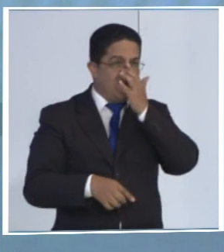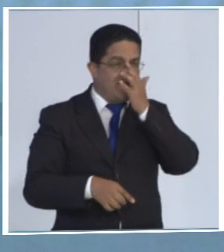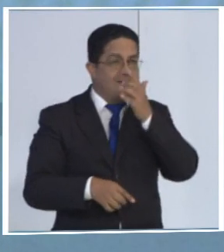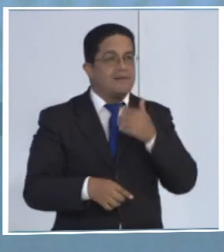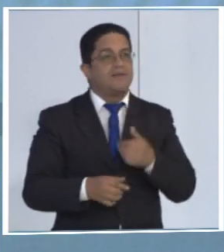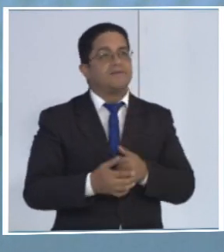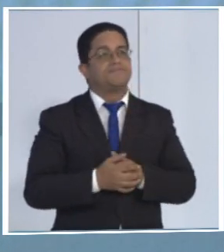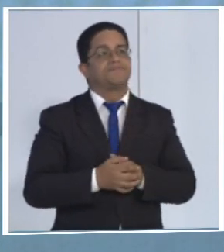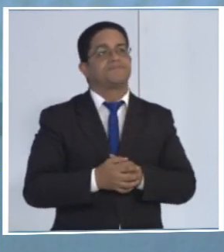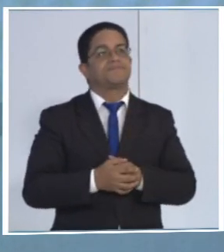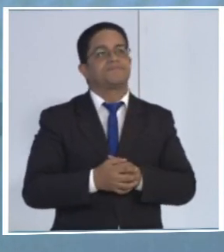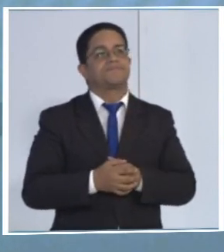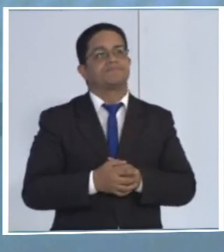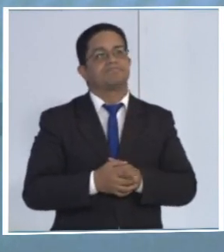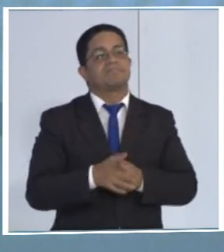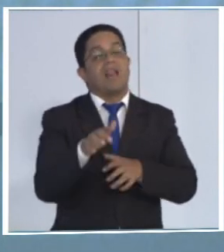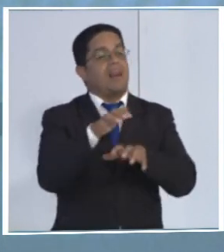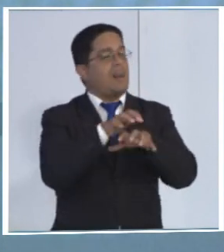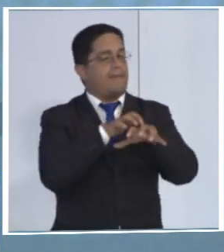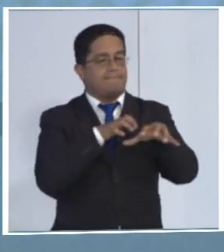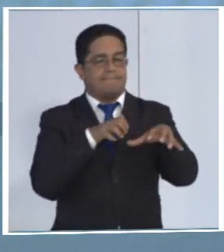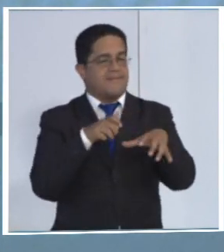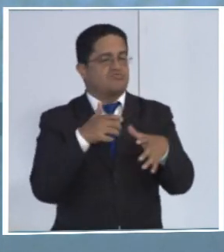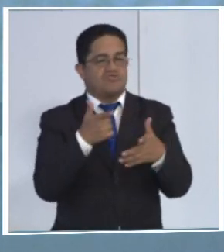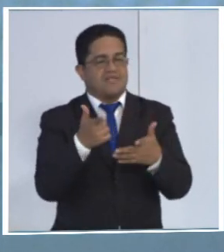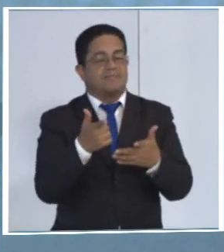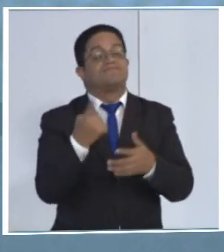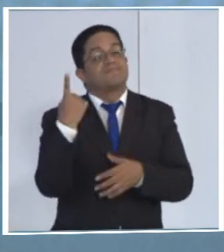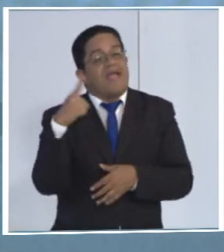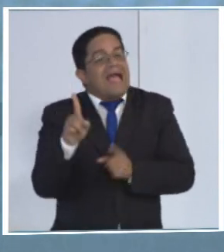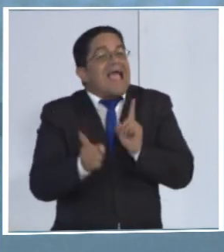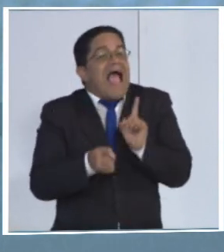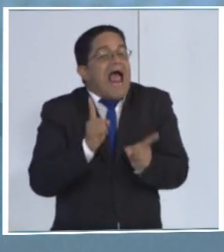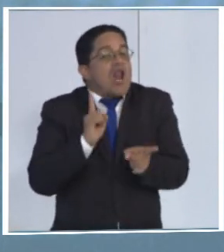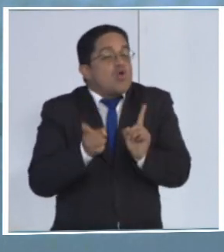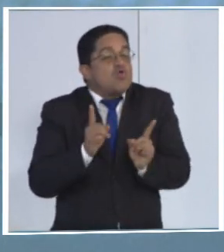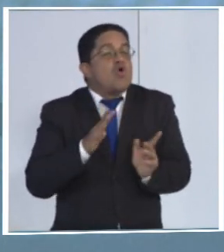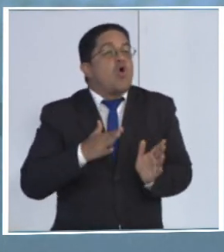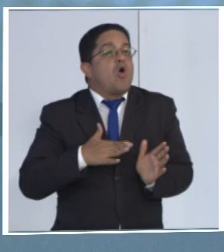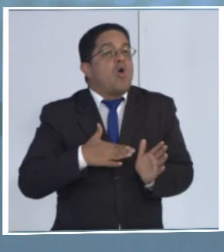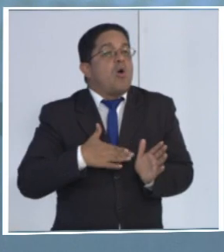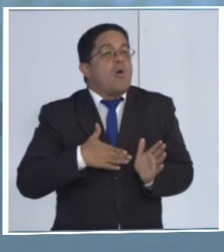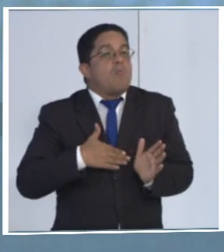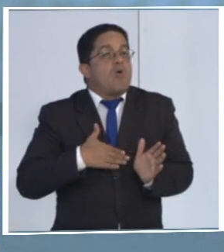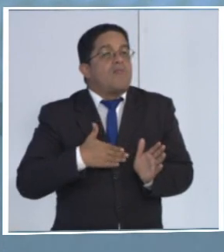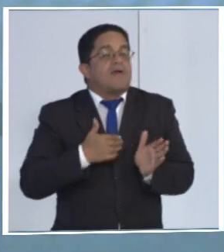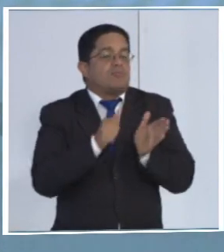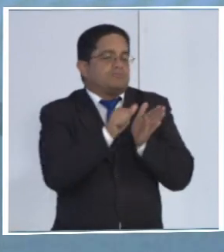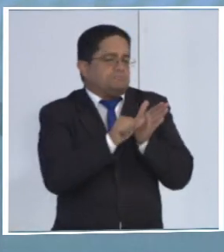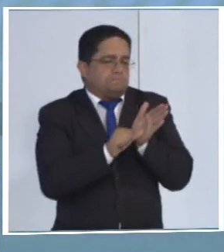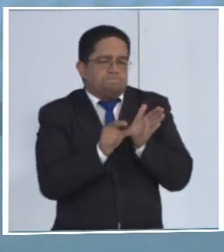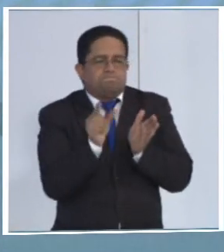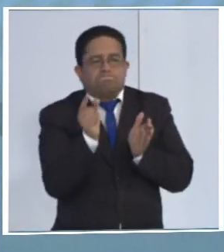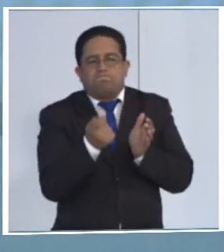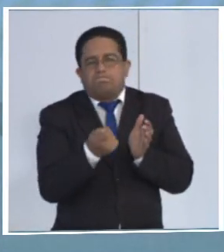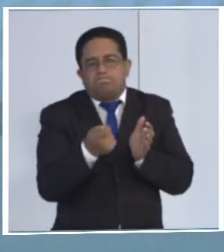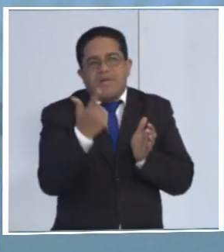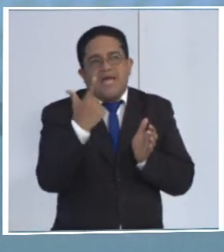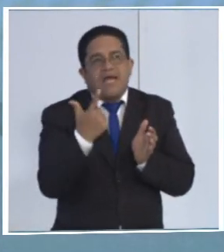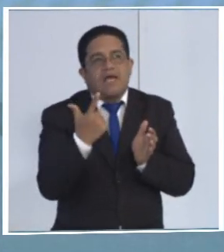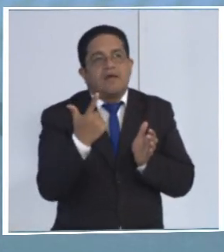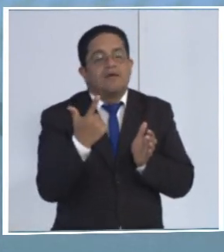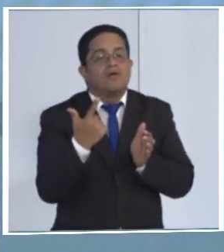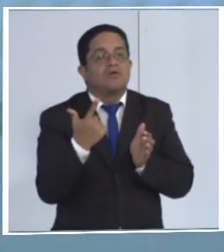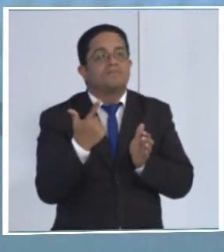su totalidad son quirúrgicas. Hay casos en los que podemos hacer intervenciones más pequeñas que se pueden hacer con